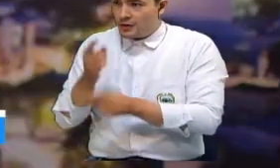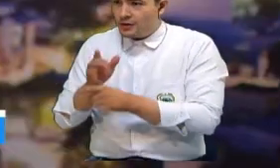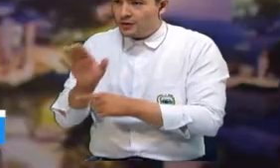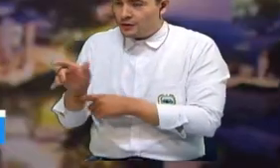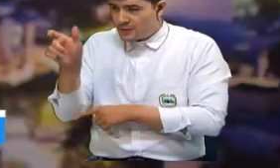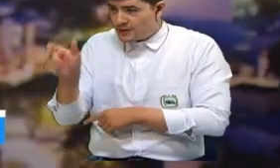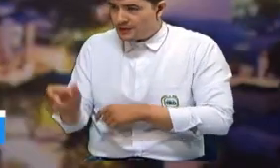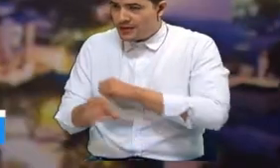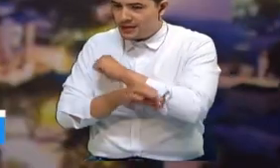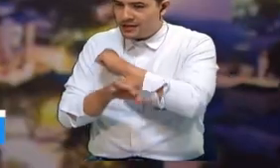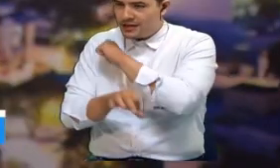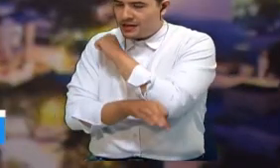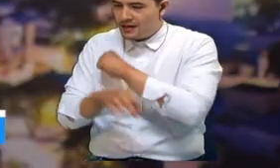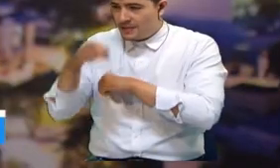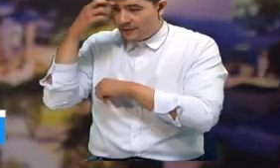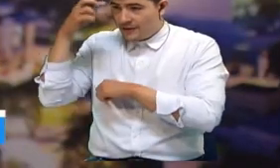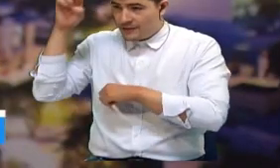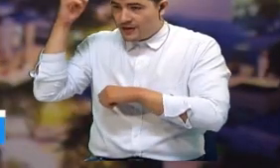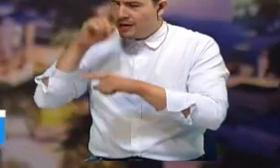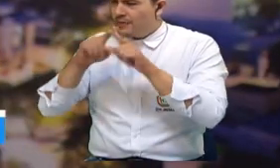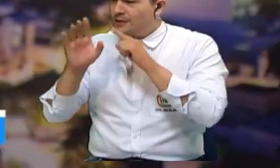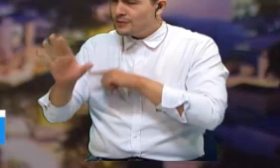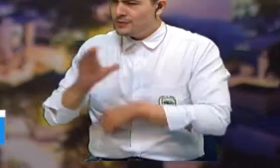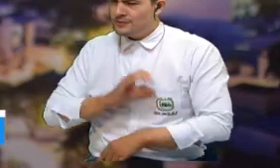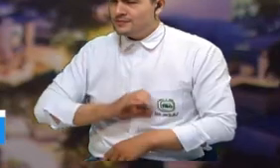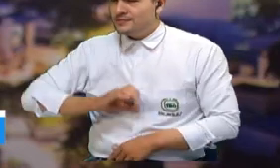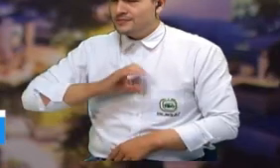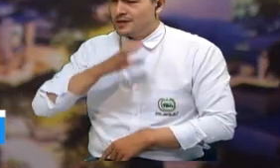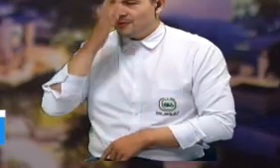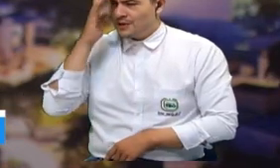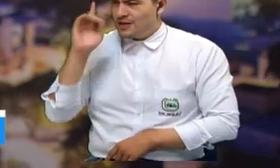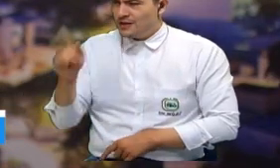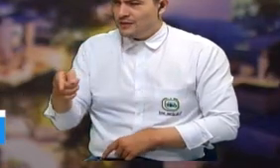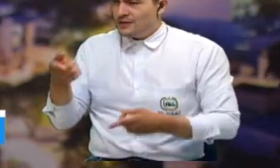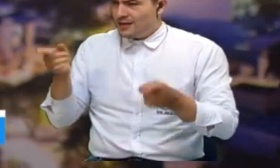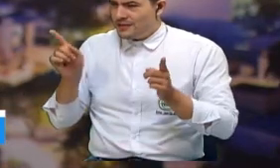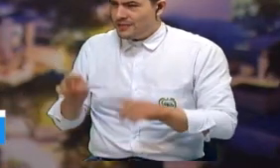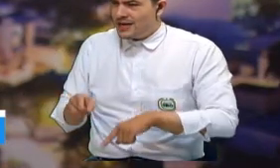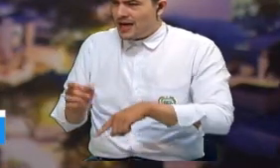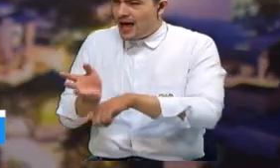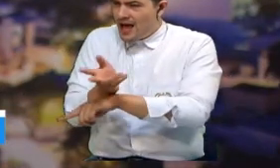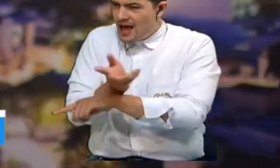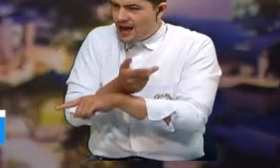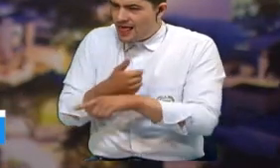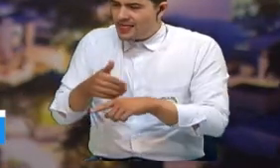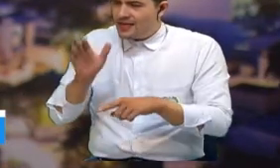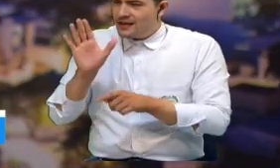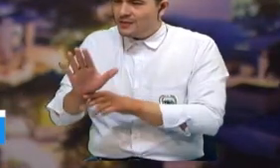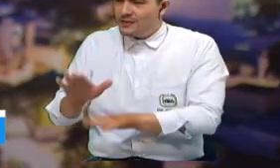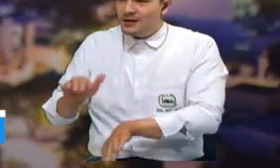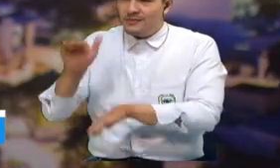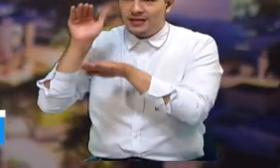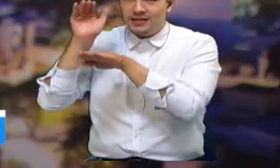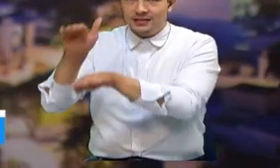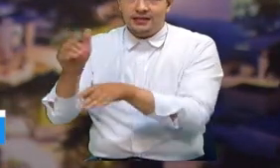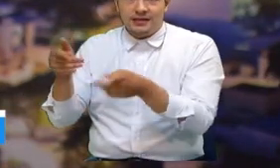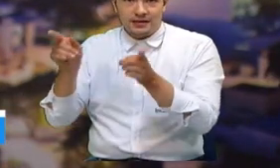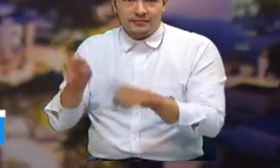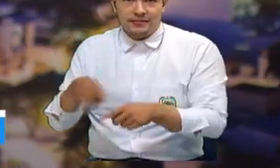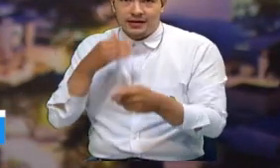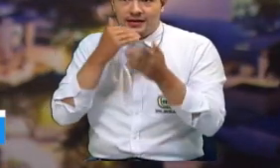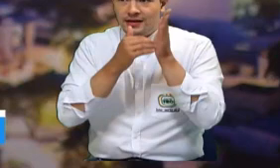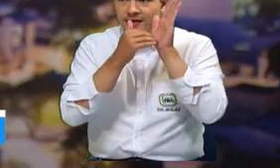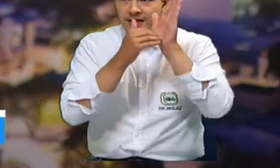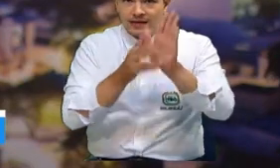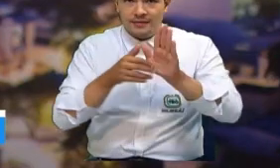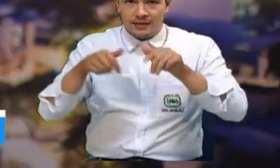profesión, pero te has caracterizado en muchas ocasiones porque llevas una vena artística que te ha representado y que nos ha representado